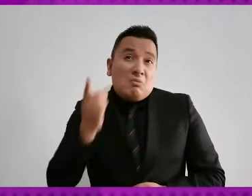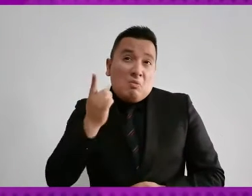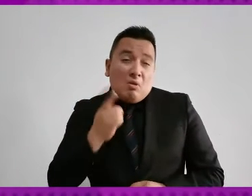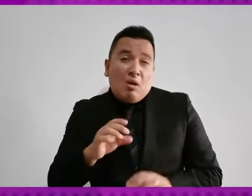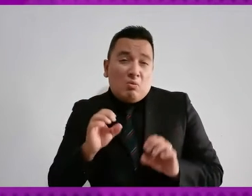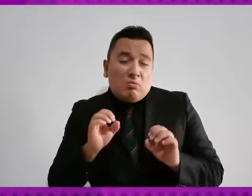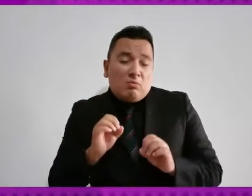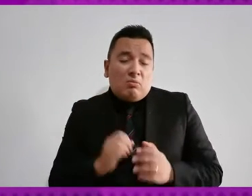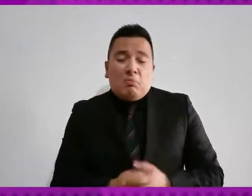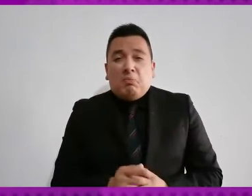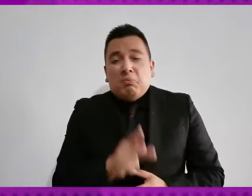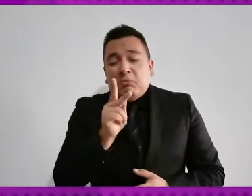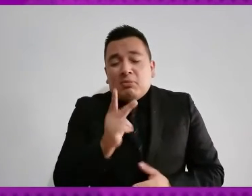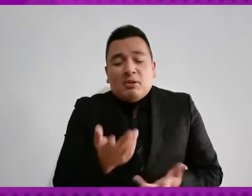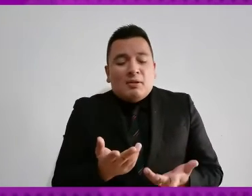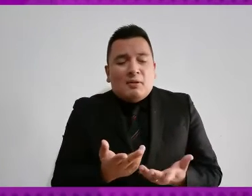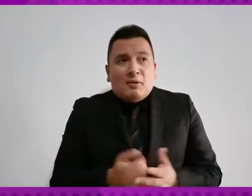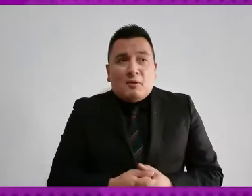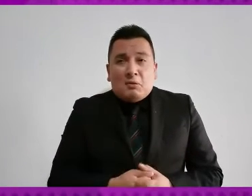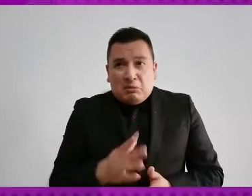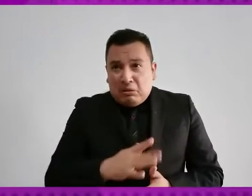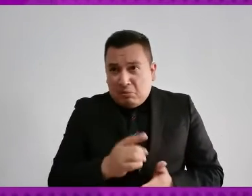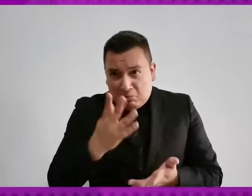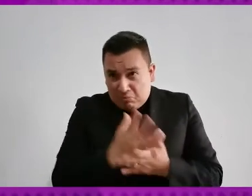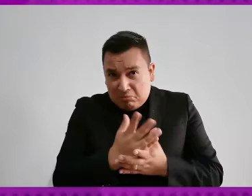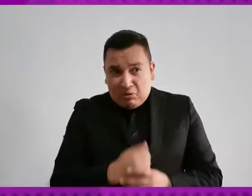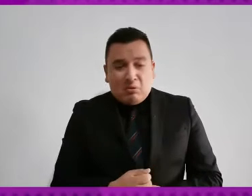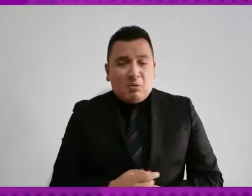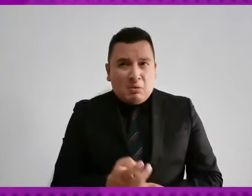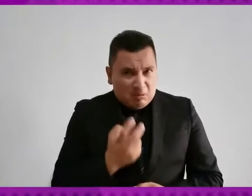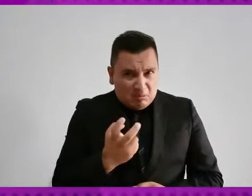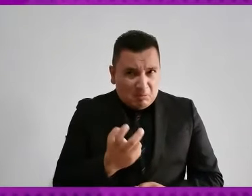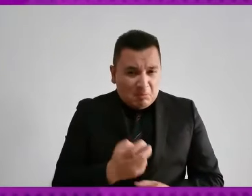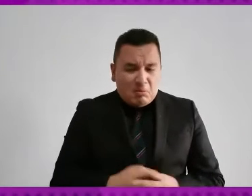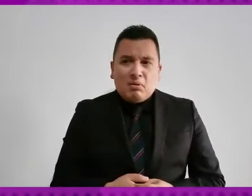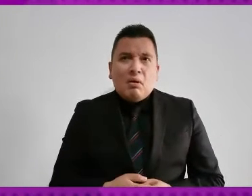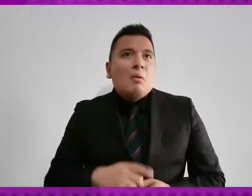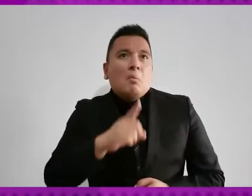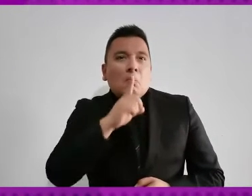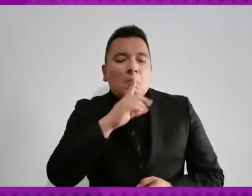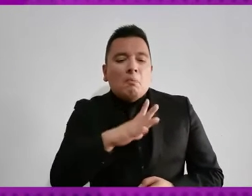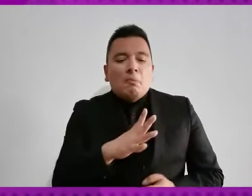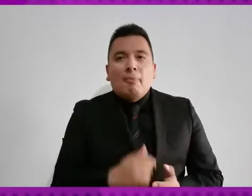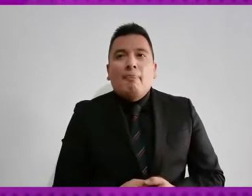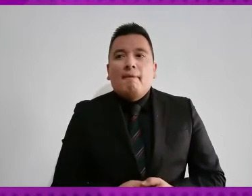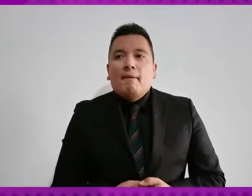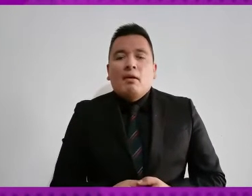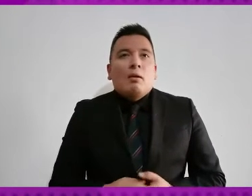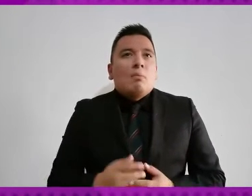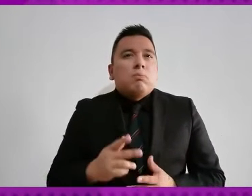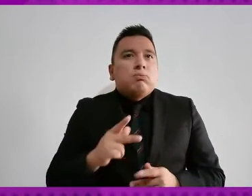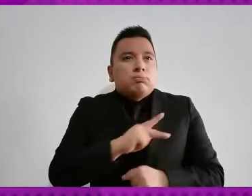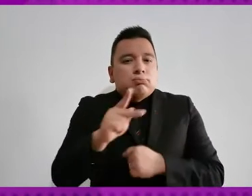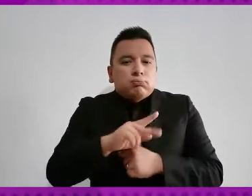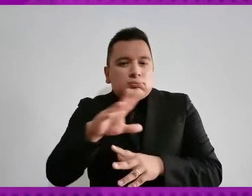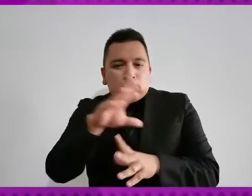a diputados federales. Pero hay que decirlo, no solo fue el ámbito de diputados, sino al ser un sistema nacional de elecciones, nos sumamos